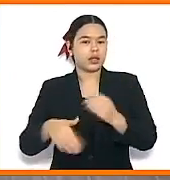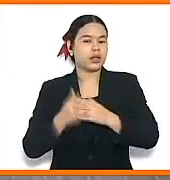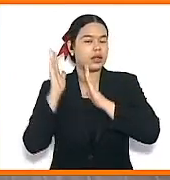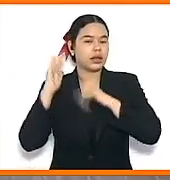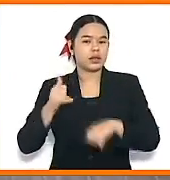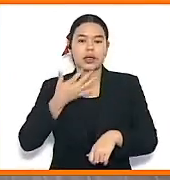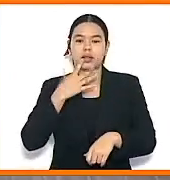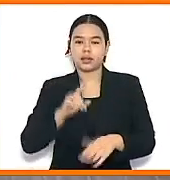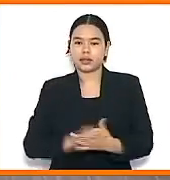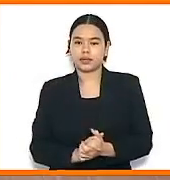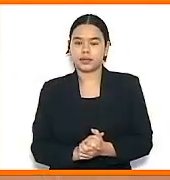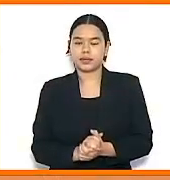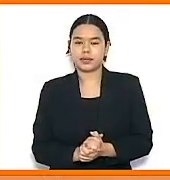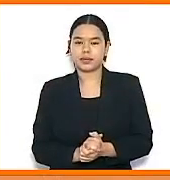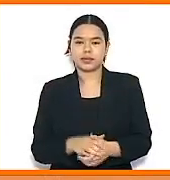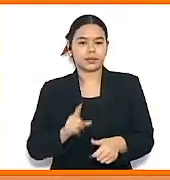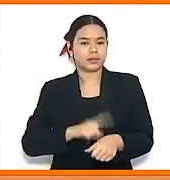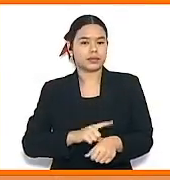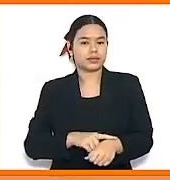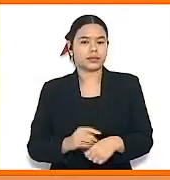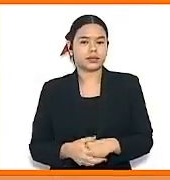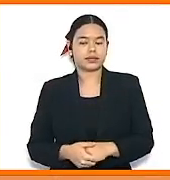suerte. Porque esta es